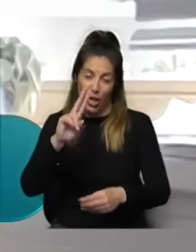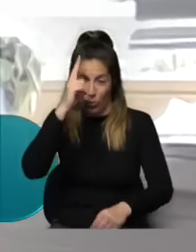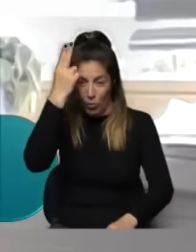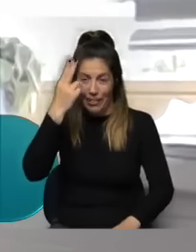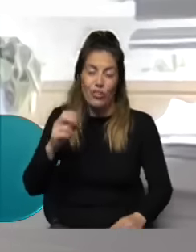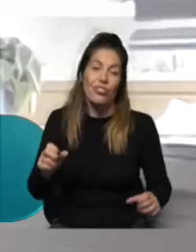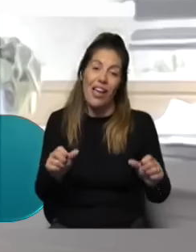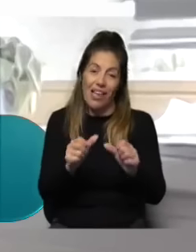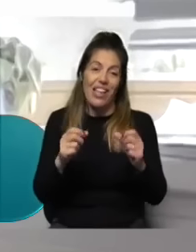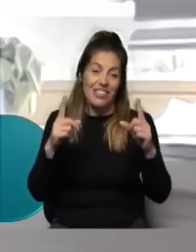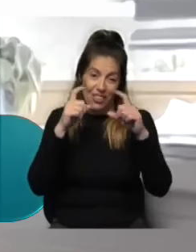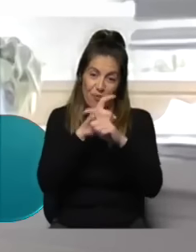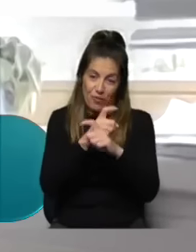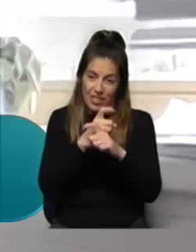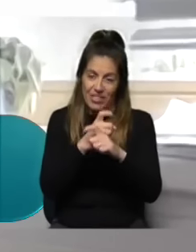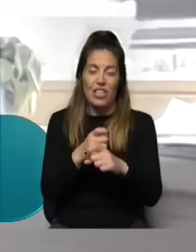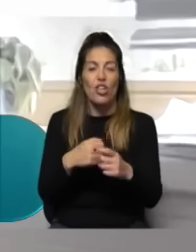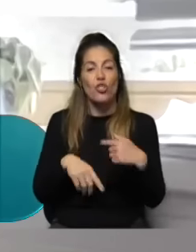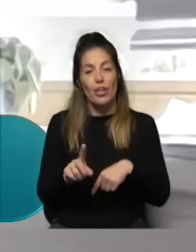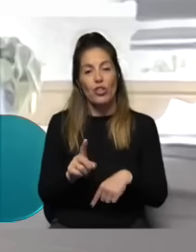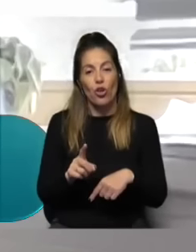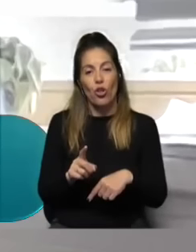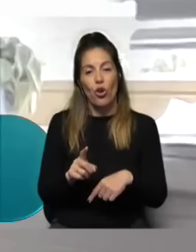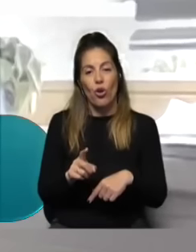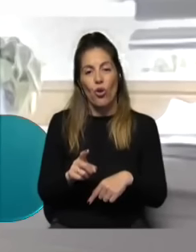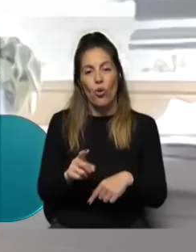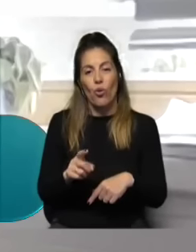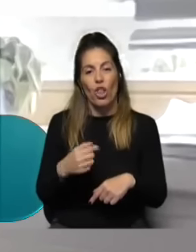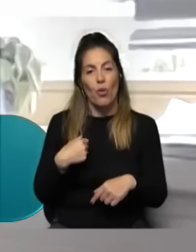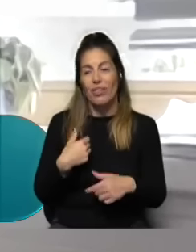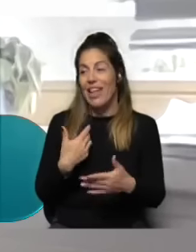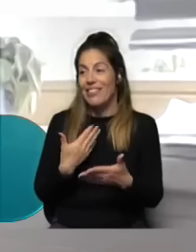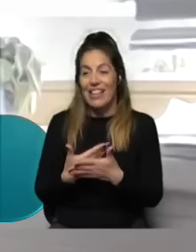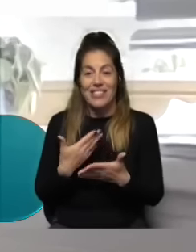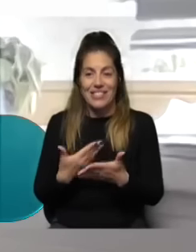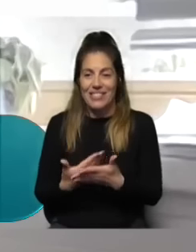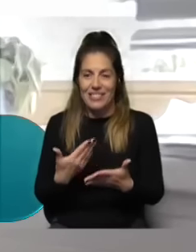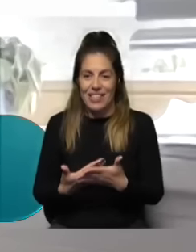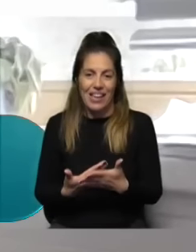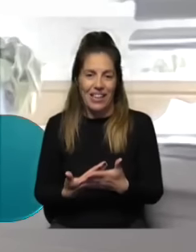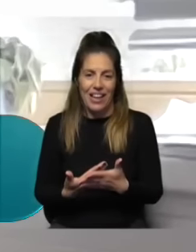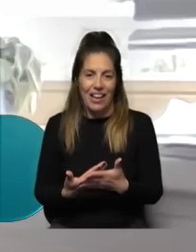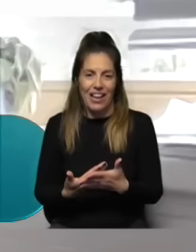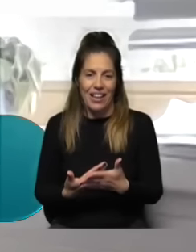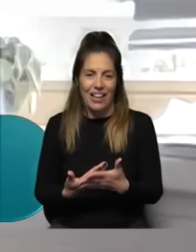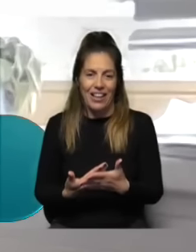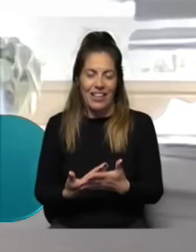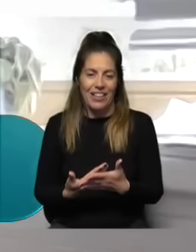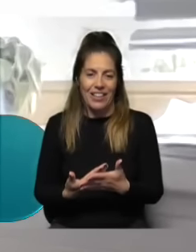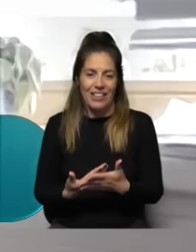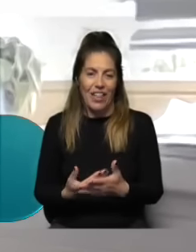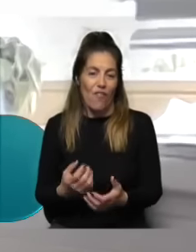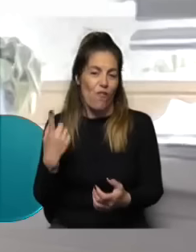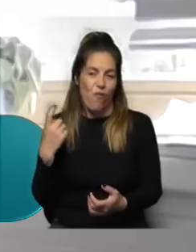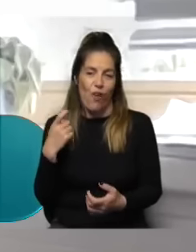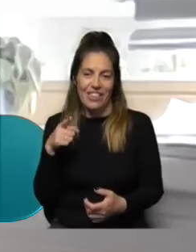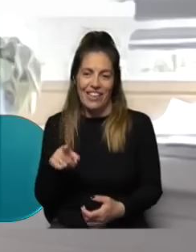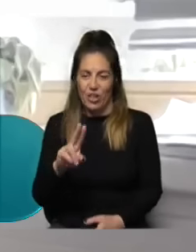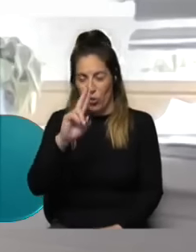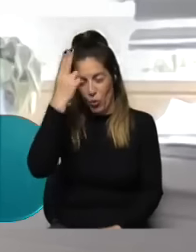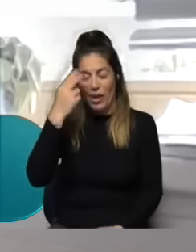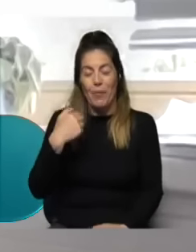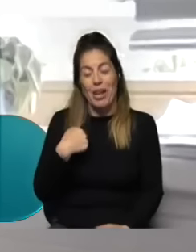todo cuando tus raíces están tan, digamos, tan fuertes en Uruguay. A mí